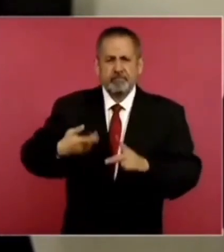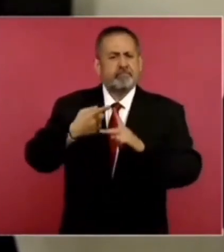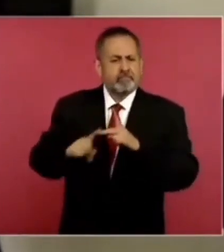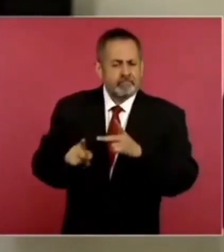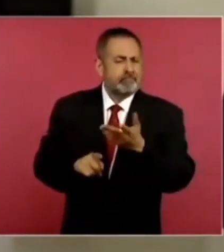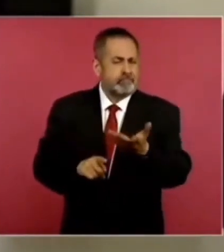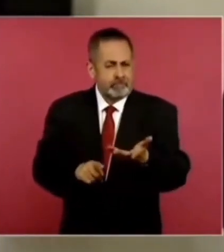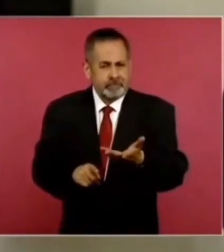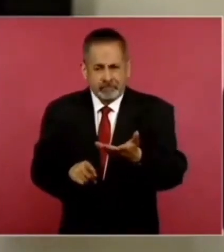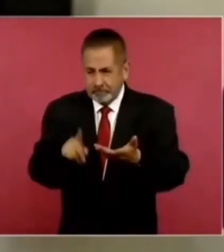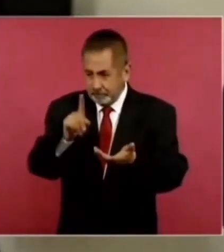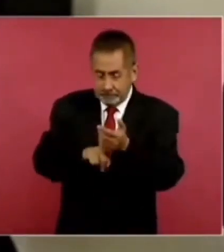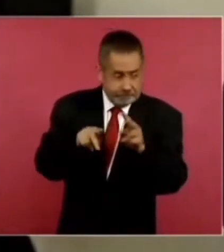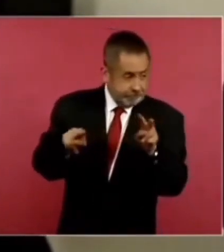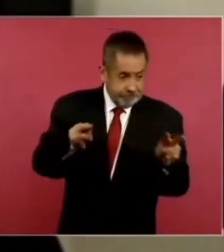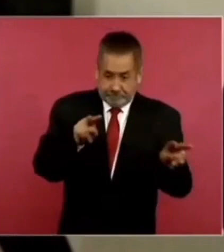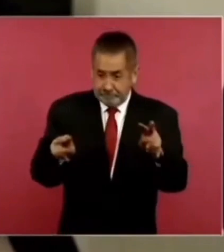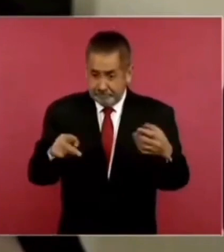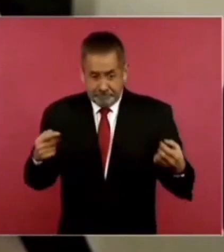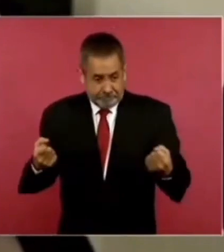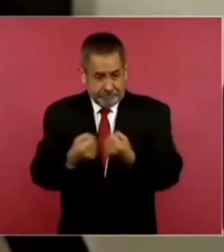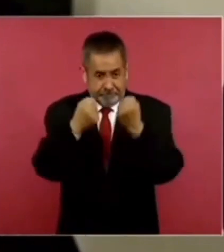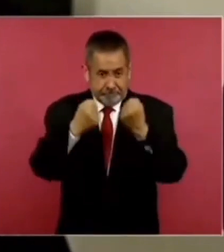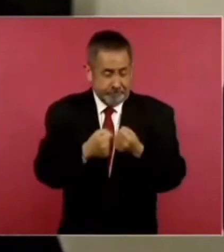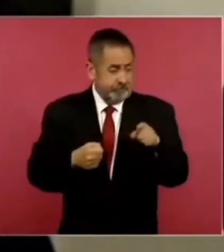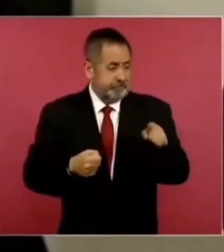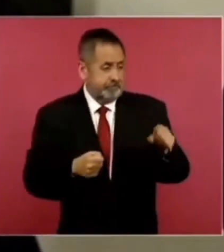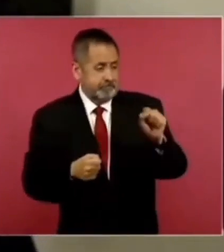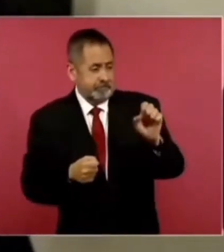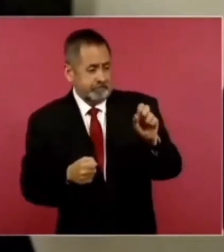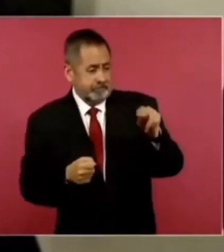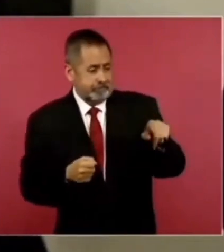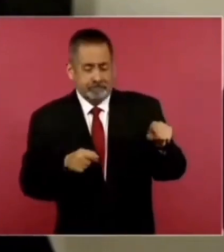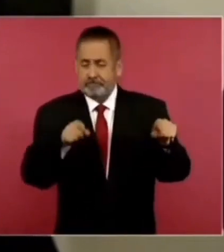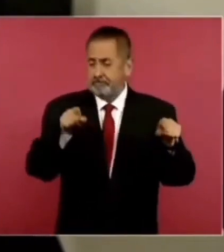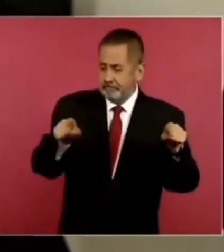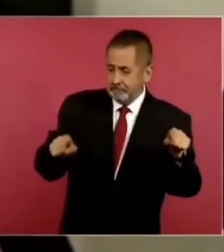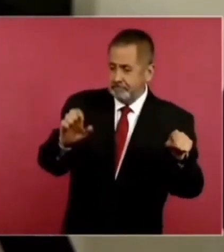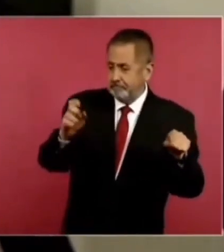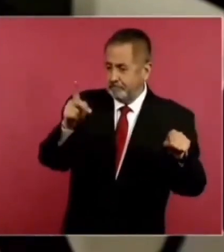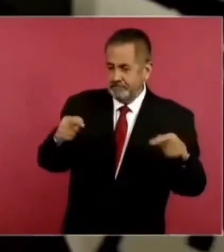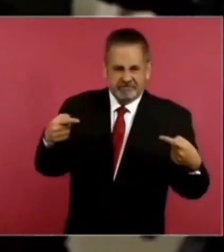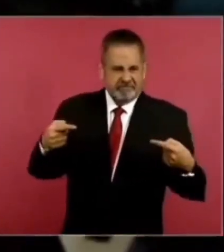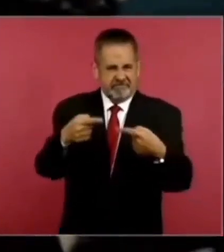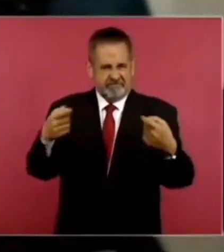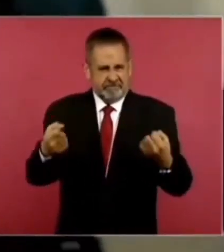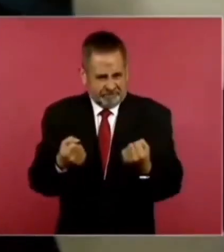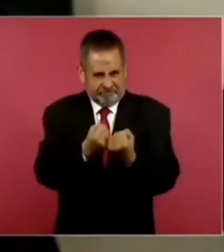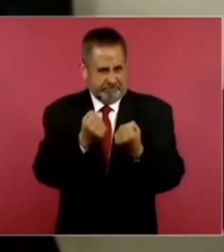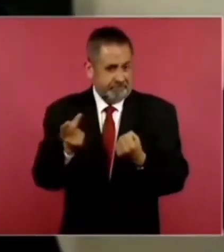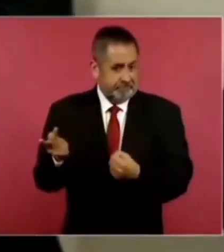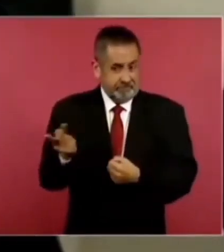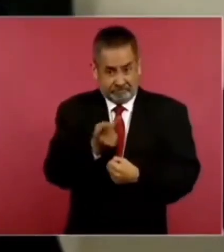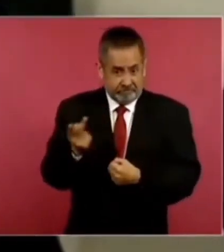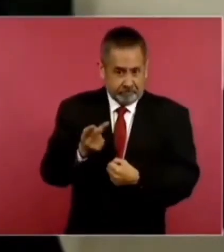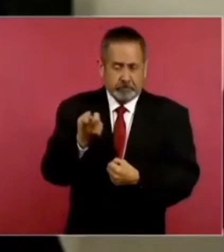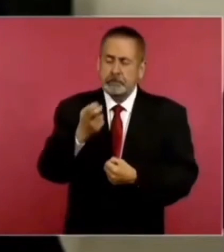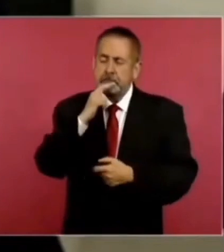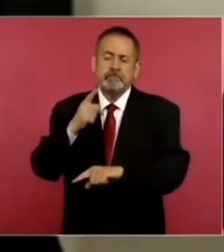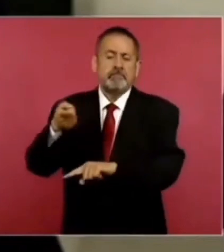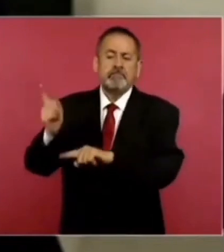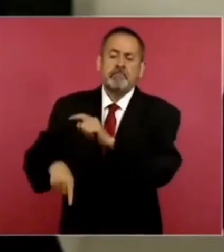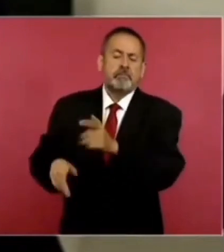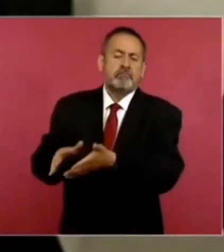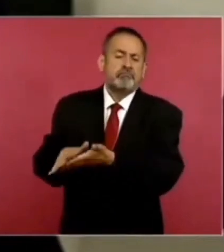federal, ¿encontró esta situación en la Sedena, que había una falta de equilibrios, había división entre los elementos de la Sedena con los elementos del